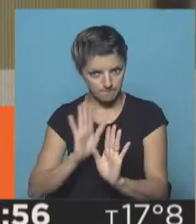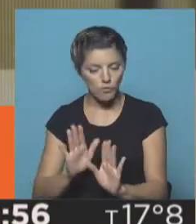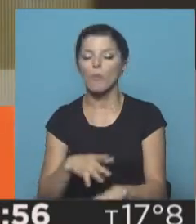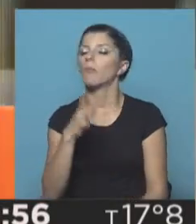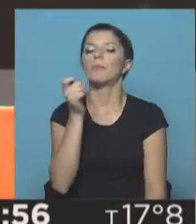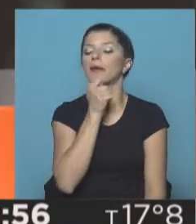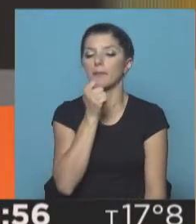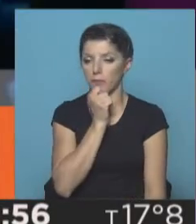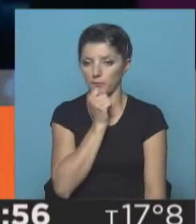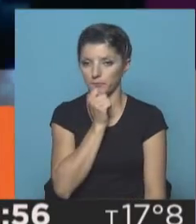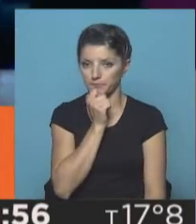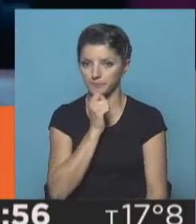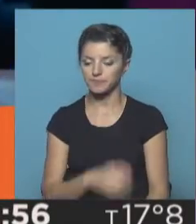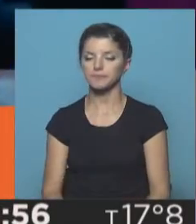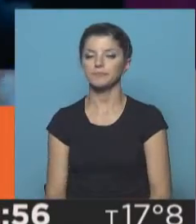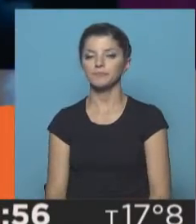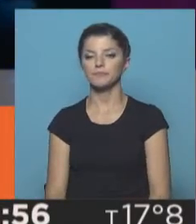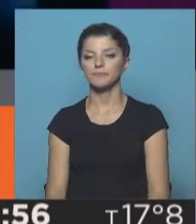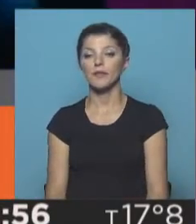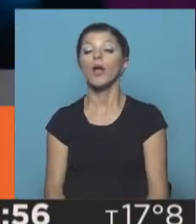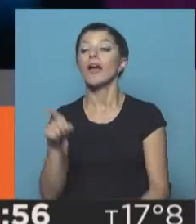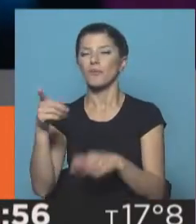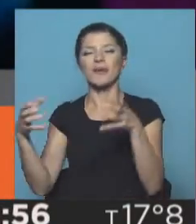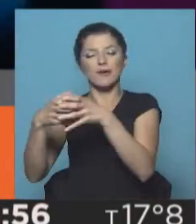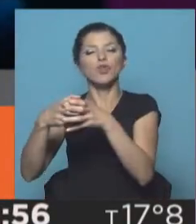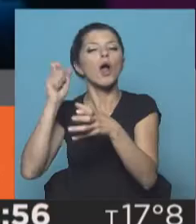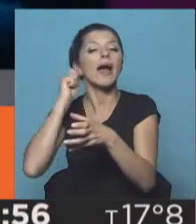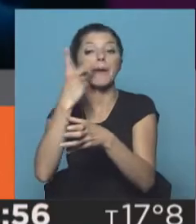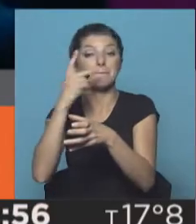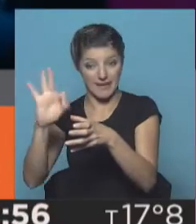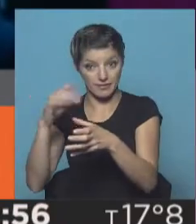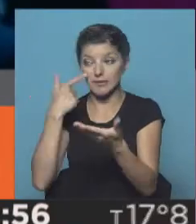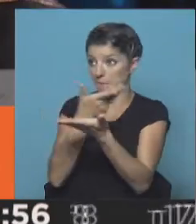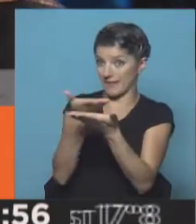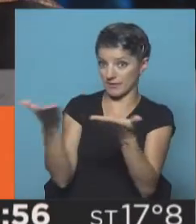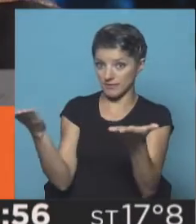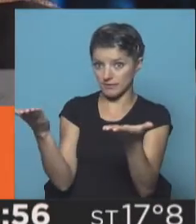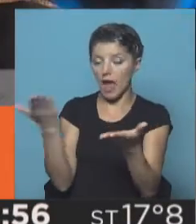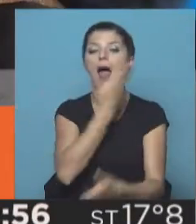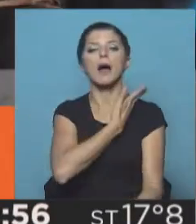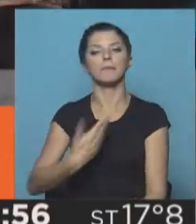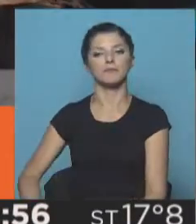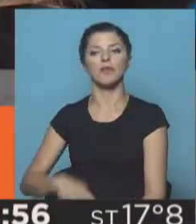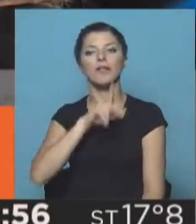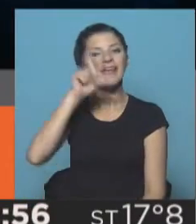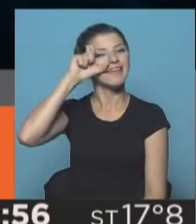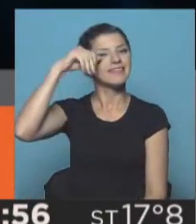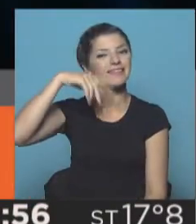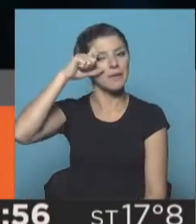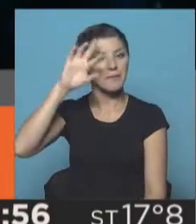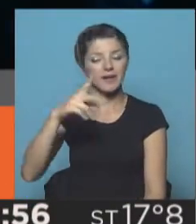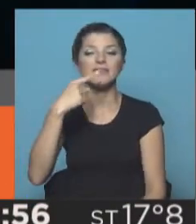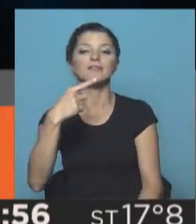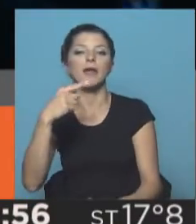ejemplo, cuando se hace la presentación ahí en el G20, a Temer, Michel Temer, lo presentan Mr. Fora Temer. Eso